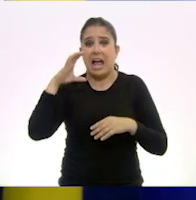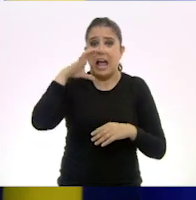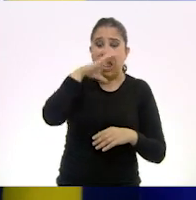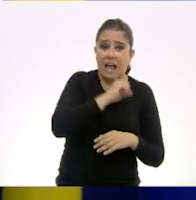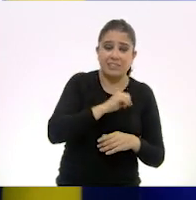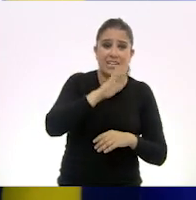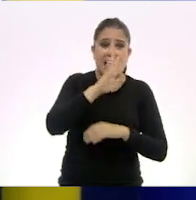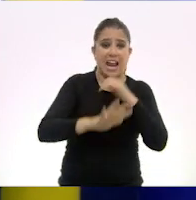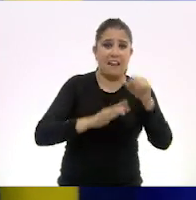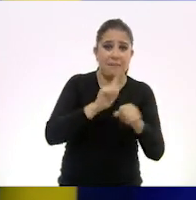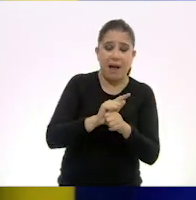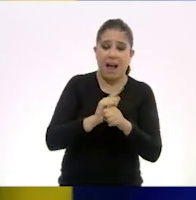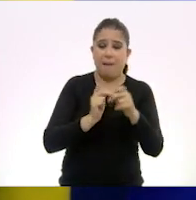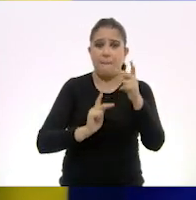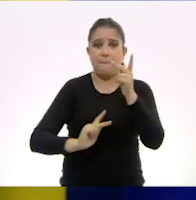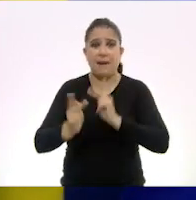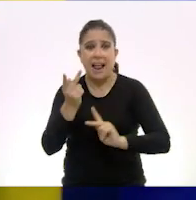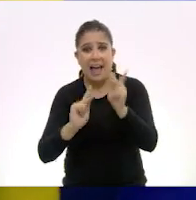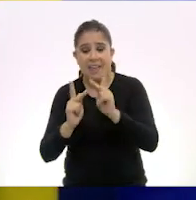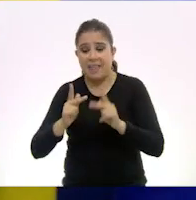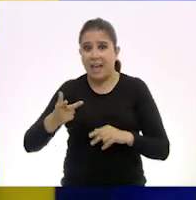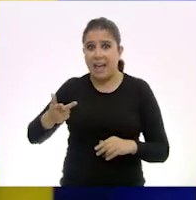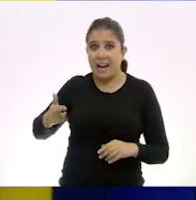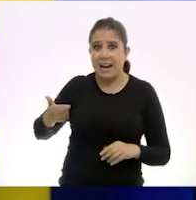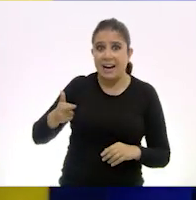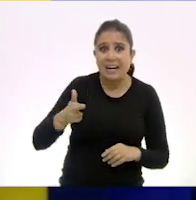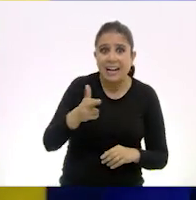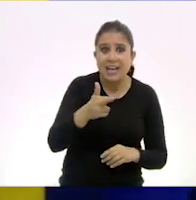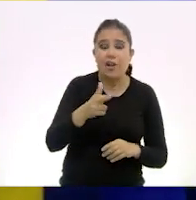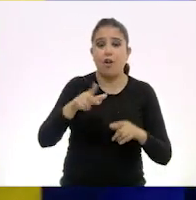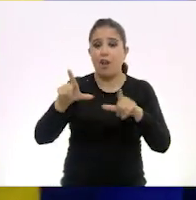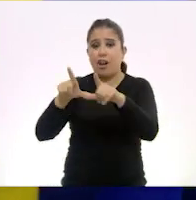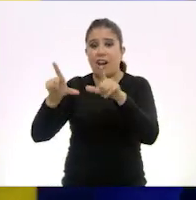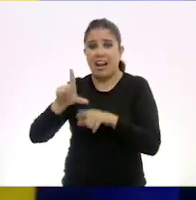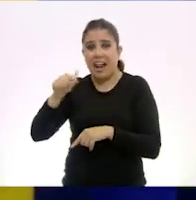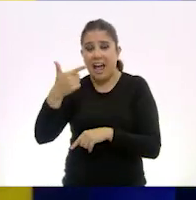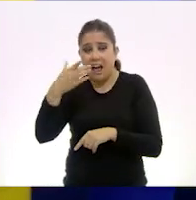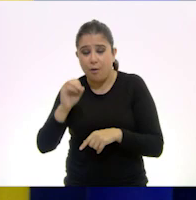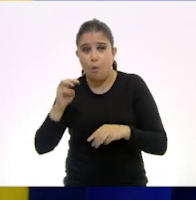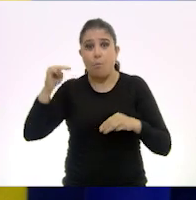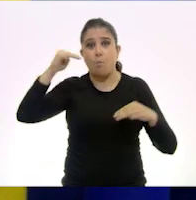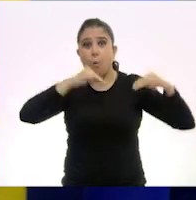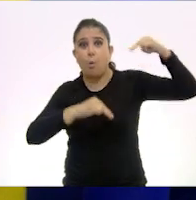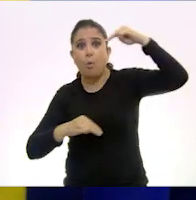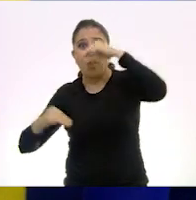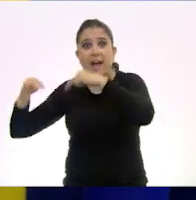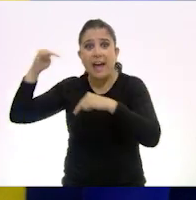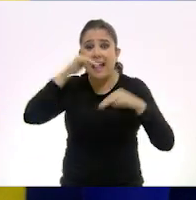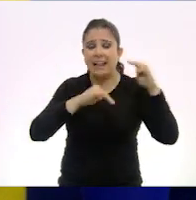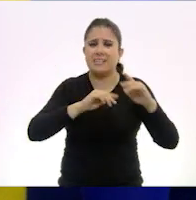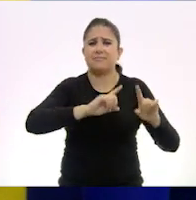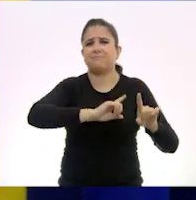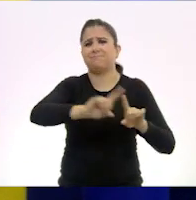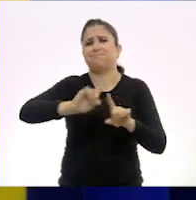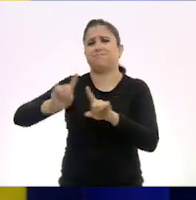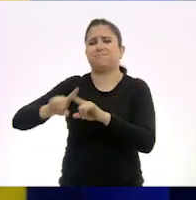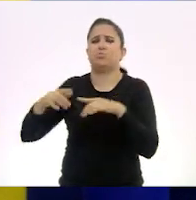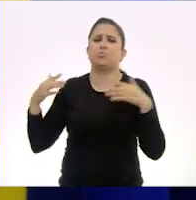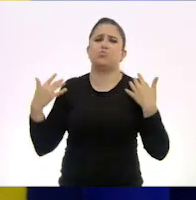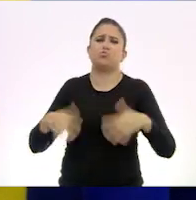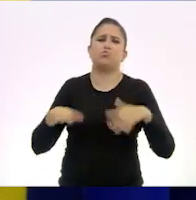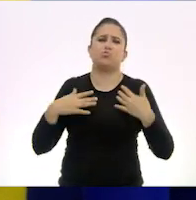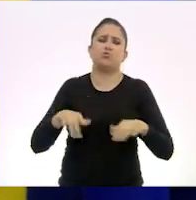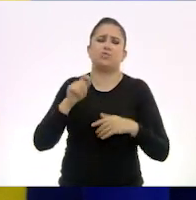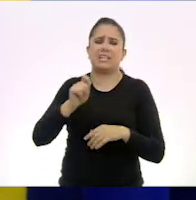fauna, sus plantas, sus ríos y lagos, su relieve, etc. Todo esto en conjunto es lo que conocemos